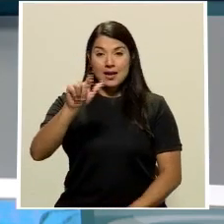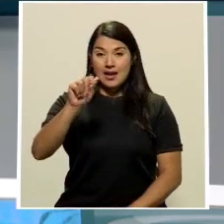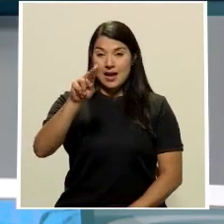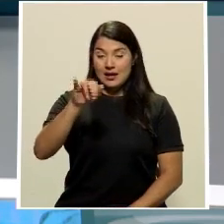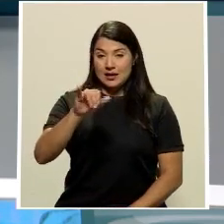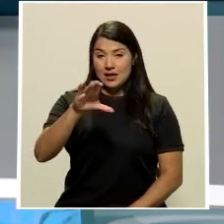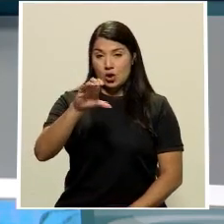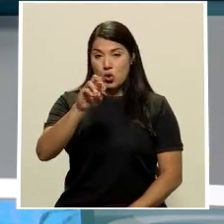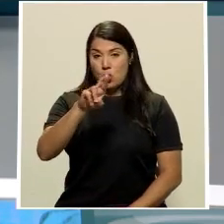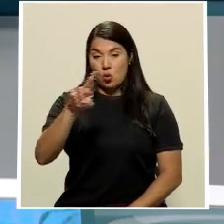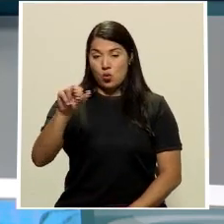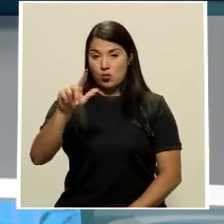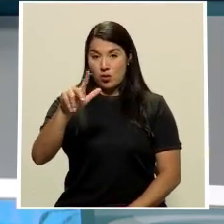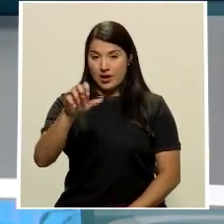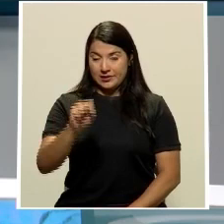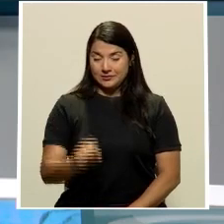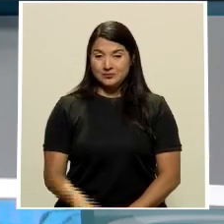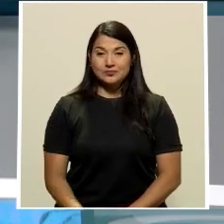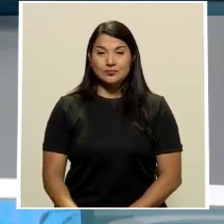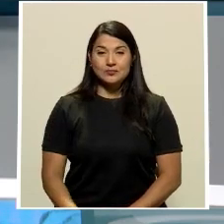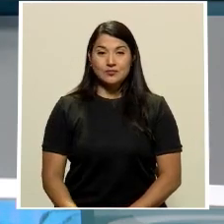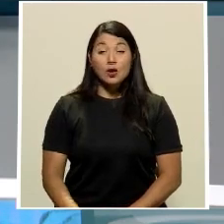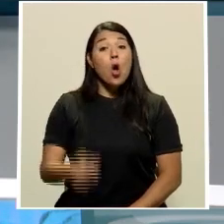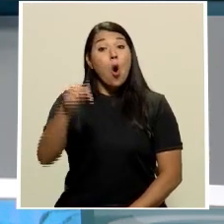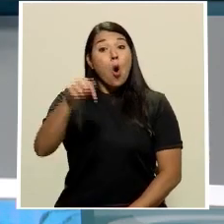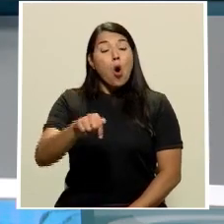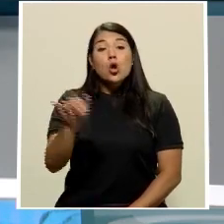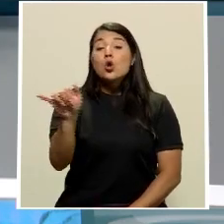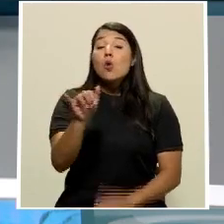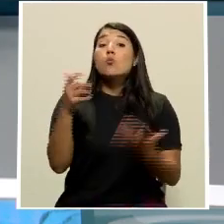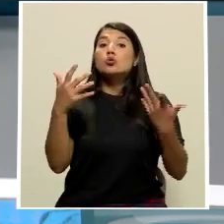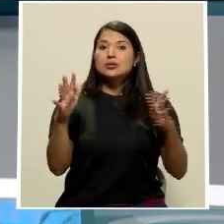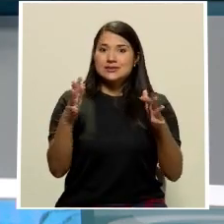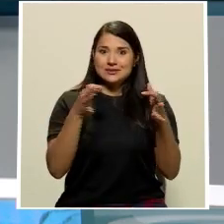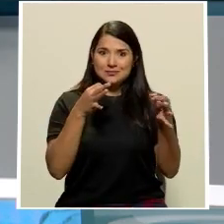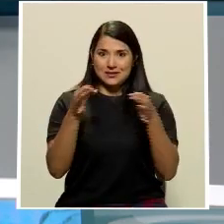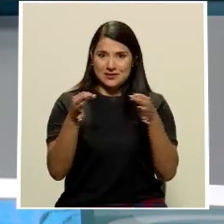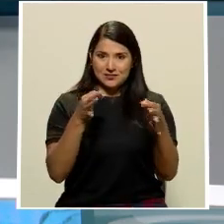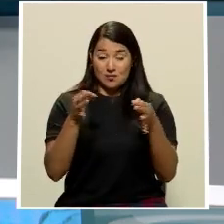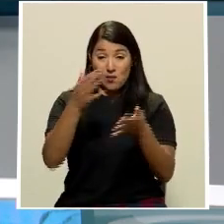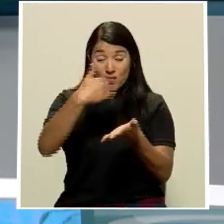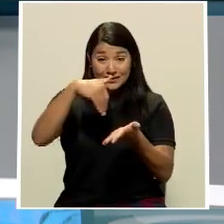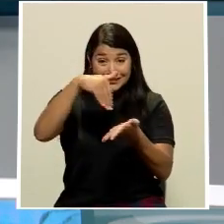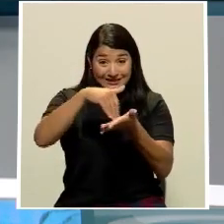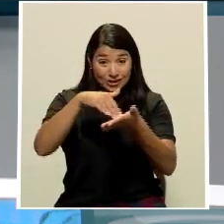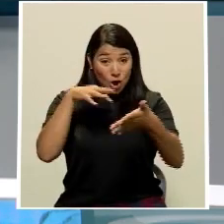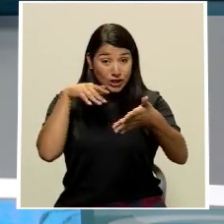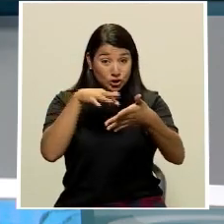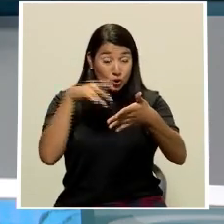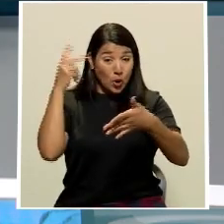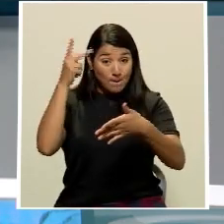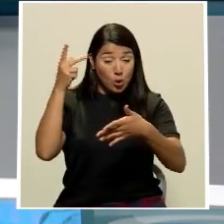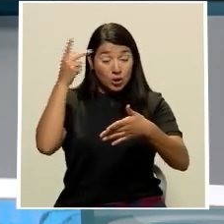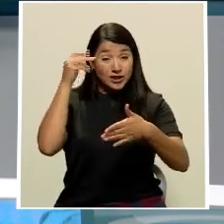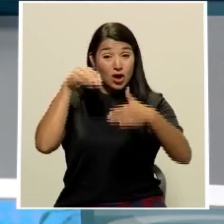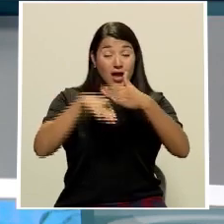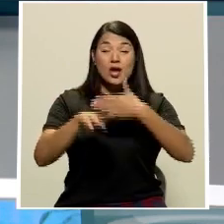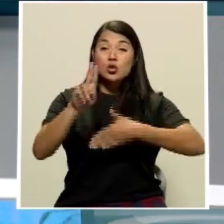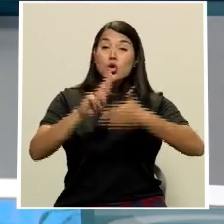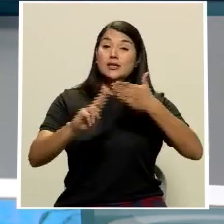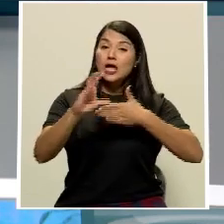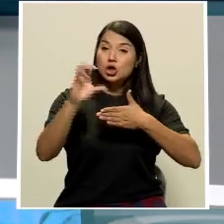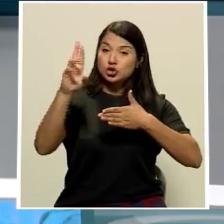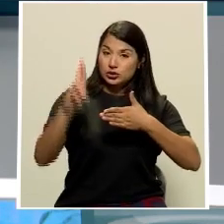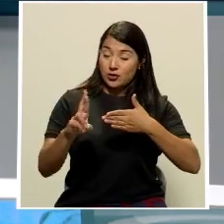Melanie Corrales. Hoy, como decíamos recién, el Centro de Estudios Políticos de la UCR junto